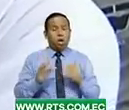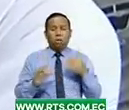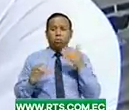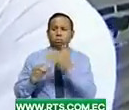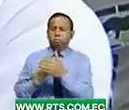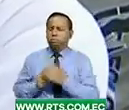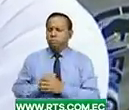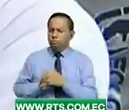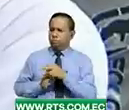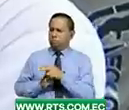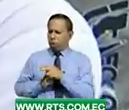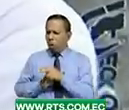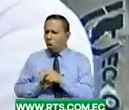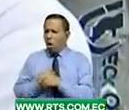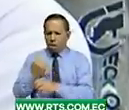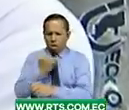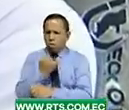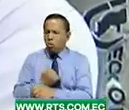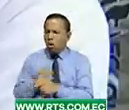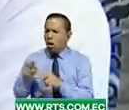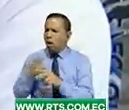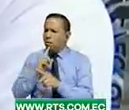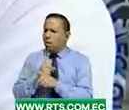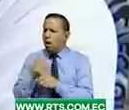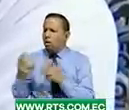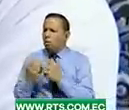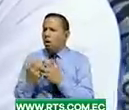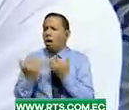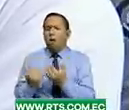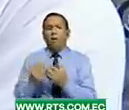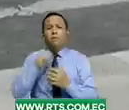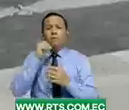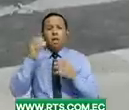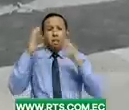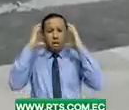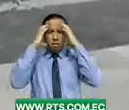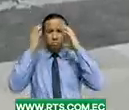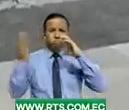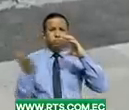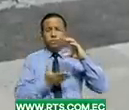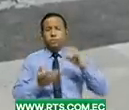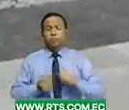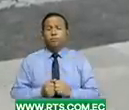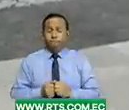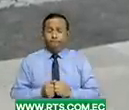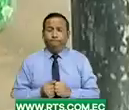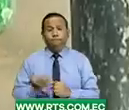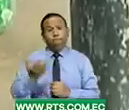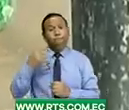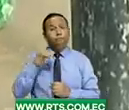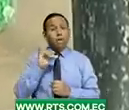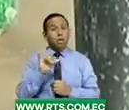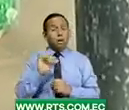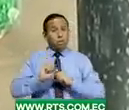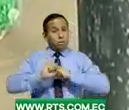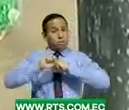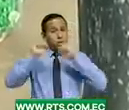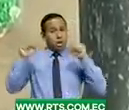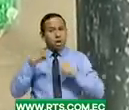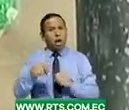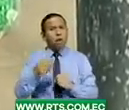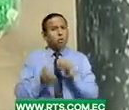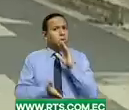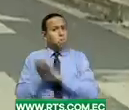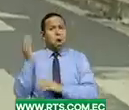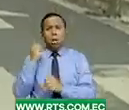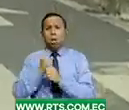unos tatuajes, y ahorita está la mamá también de él aquí. Falta la cabeza del doctor. Aseguran que aquella mañana del sábado salió de casa con sus fundas de